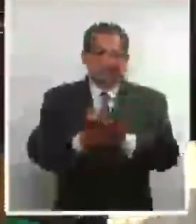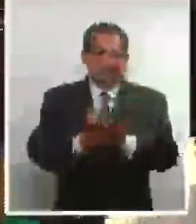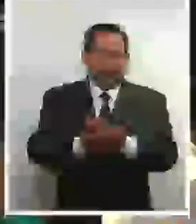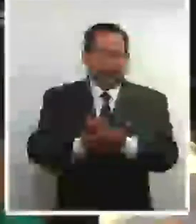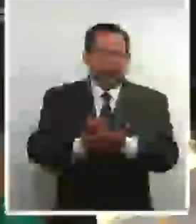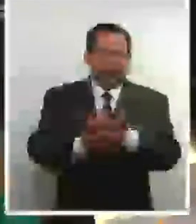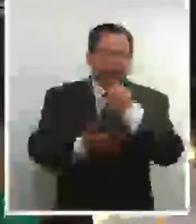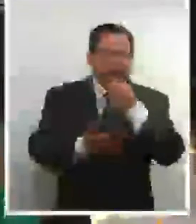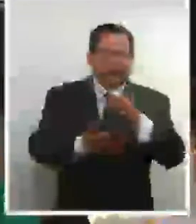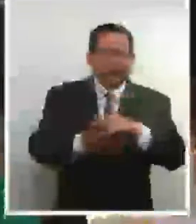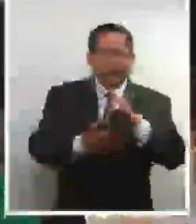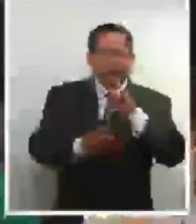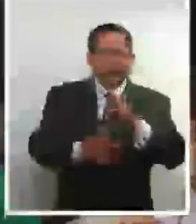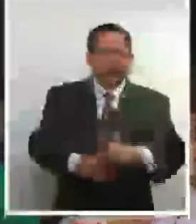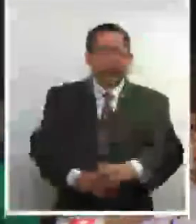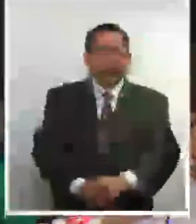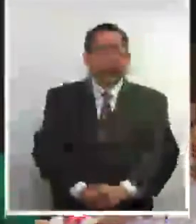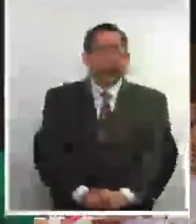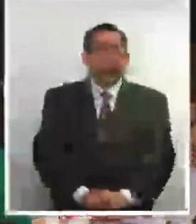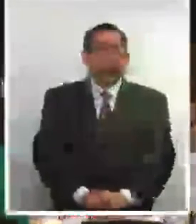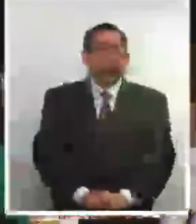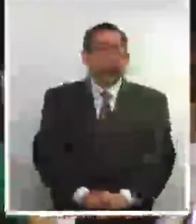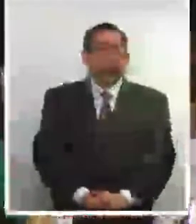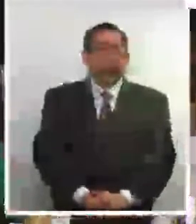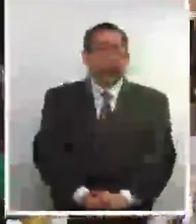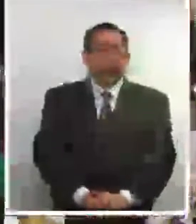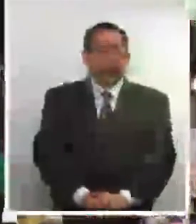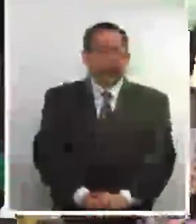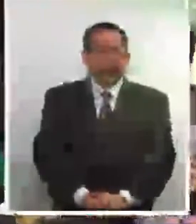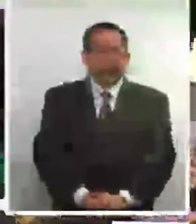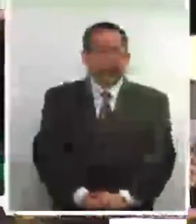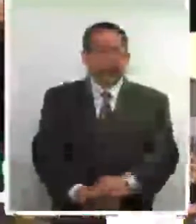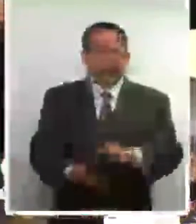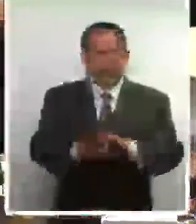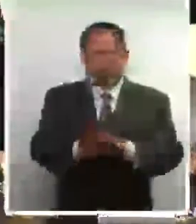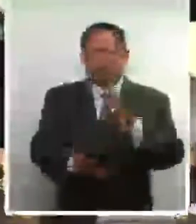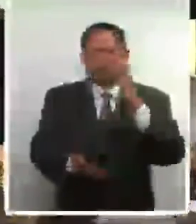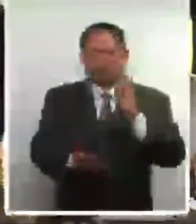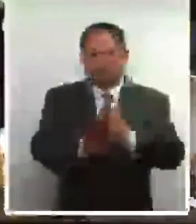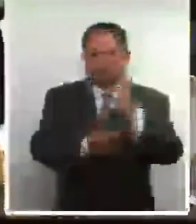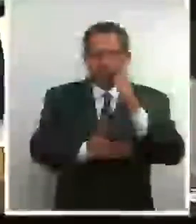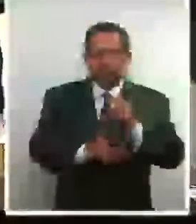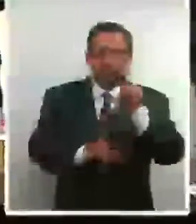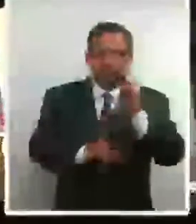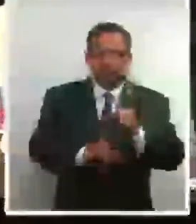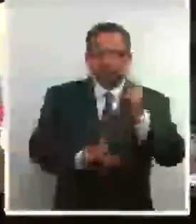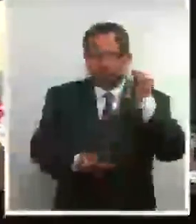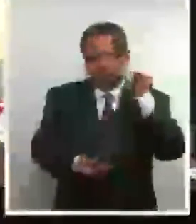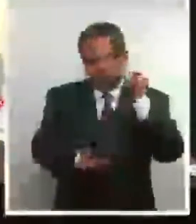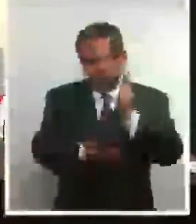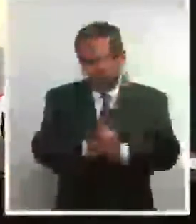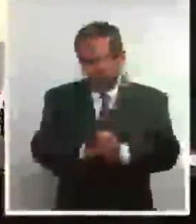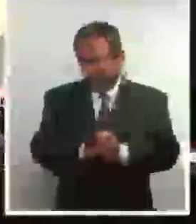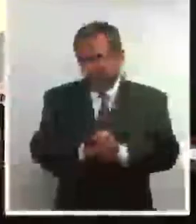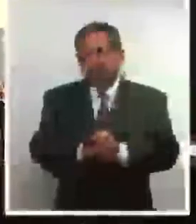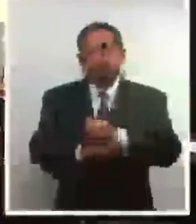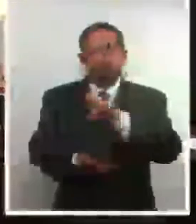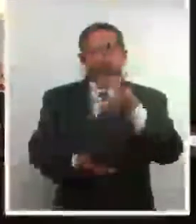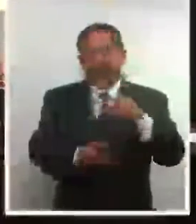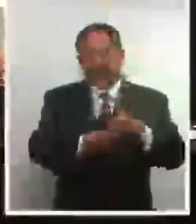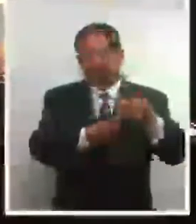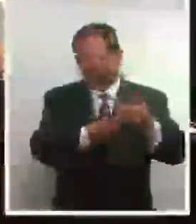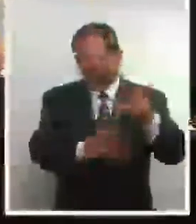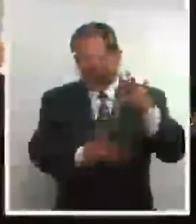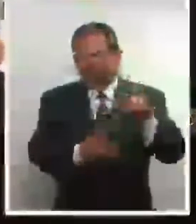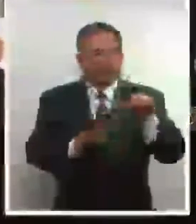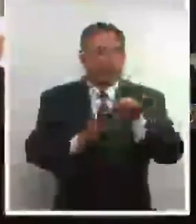cual escuchemos el resultado. Y 1 en contra. Tiene mayoría calificada, por lo tanto queda aprobado en lo general